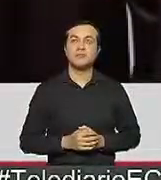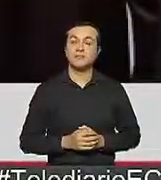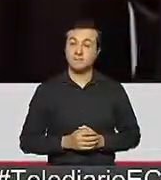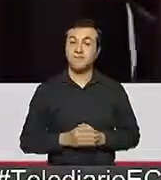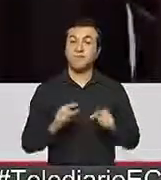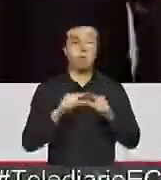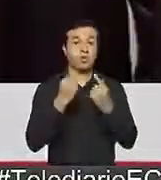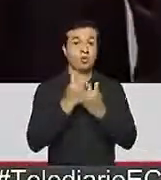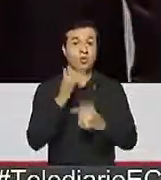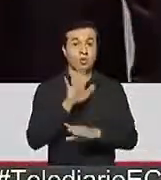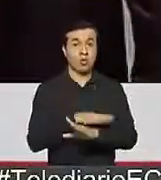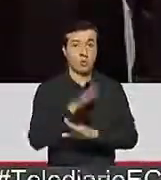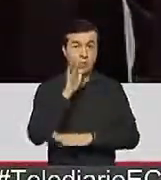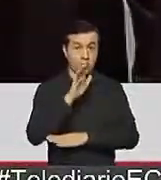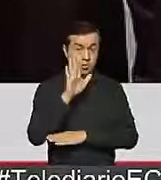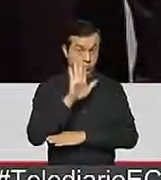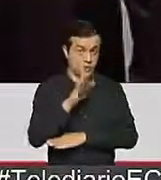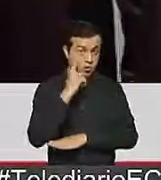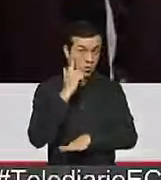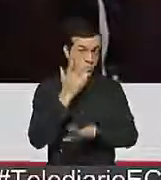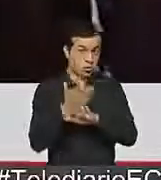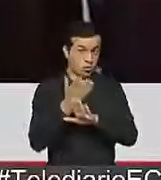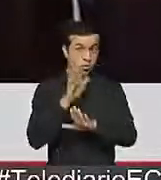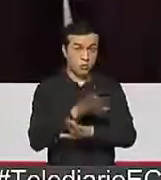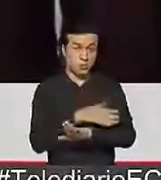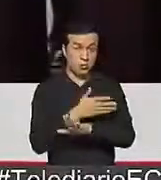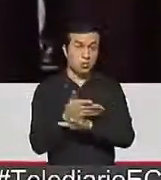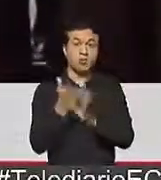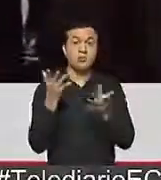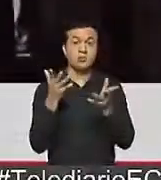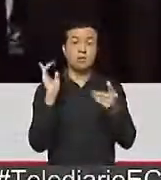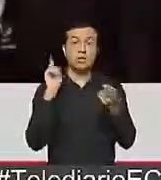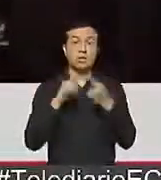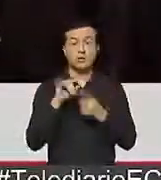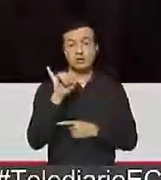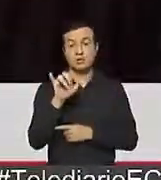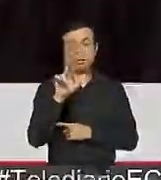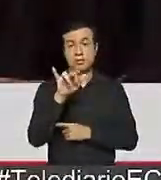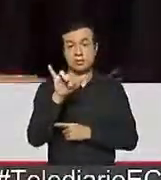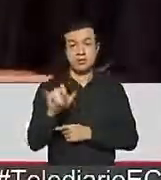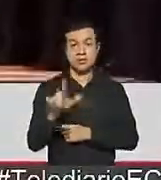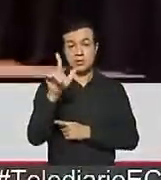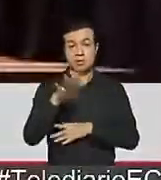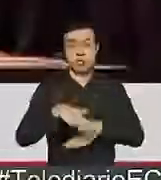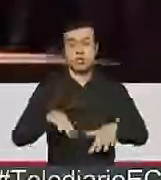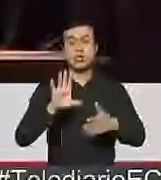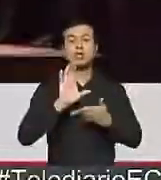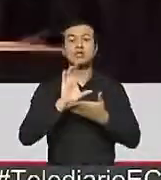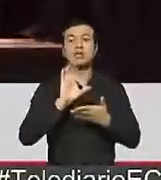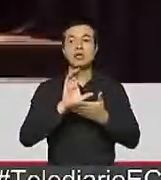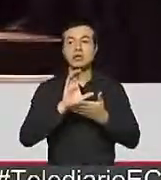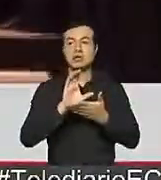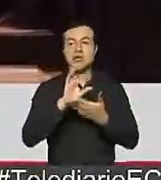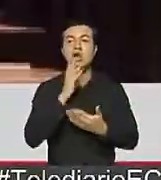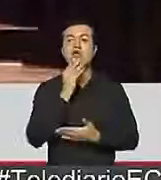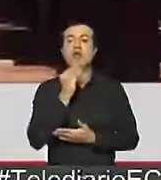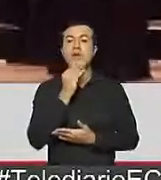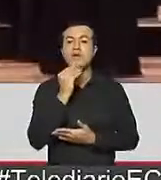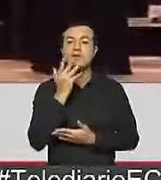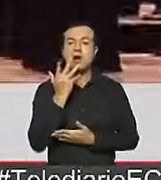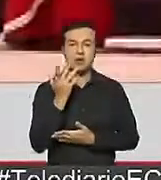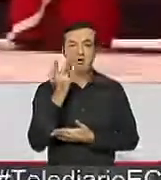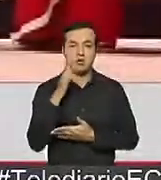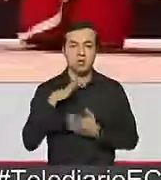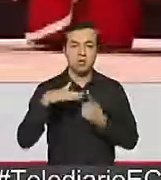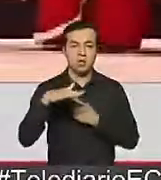Los grupos corales expondrán sus obras musicales hasta el sábado 13 de julio en el Centro Cívico Eloy Alfaro, ubicado